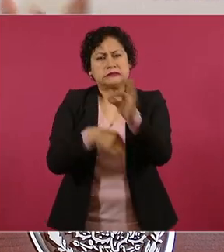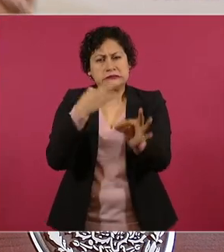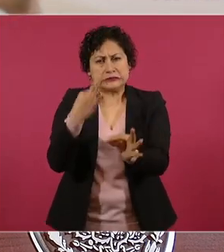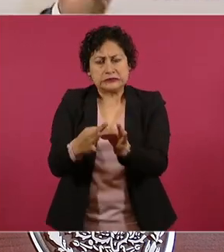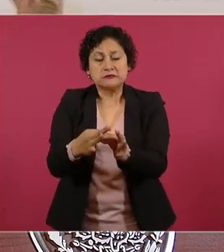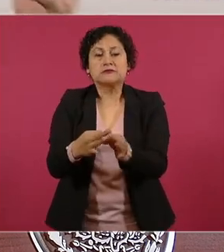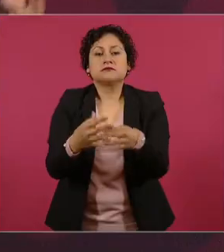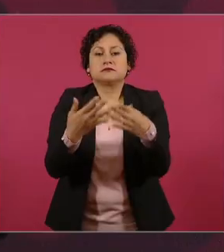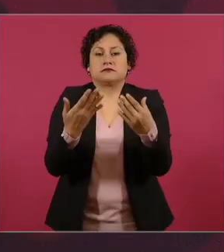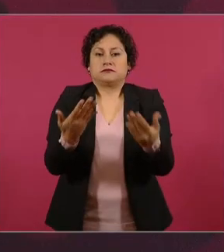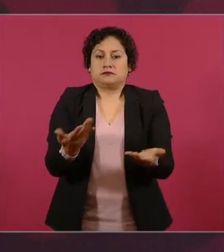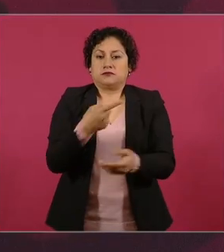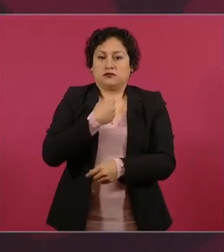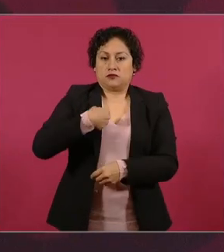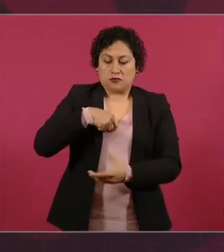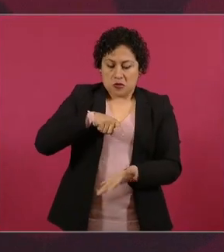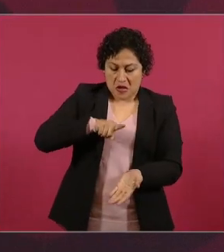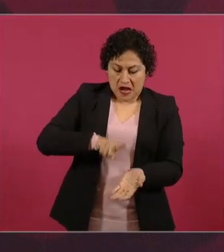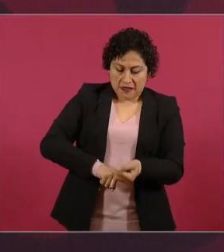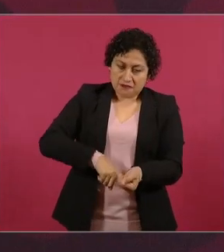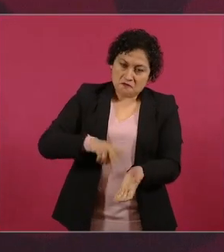Jamás